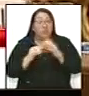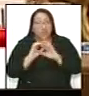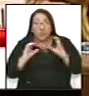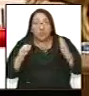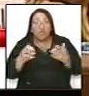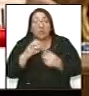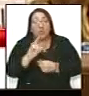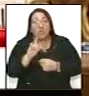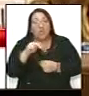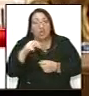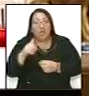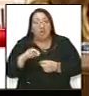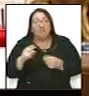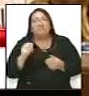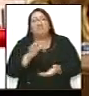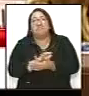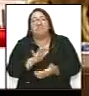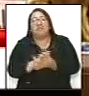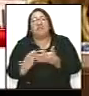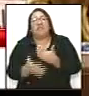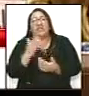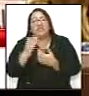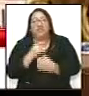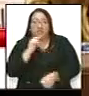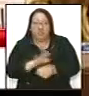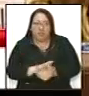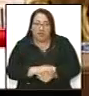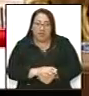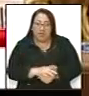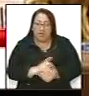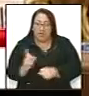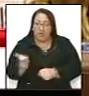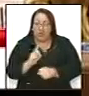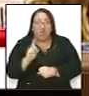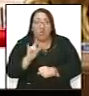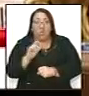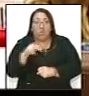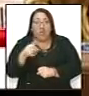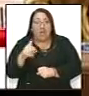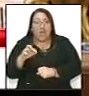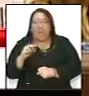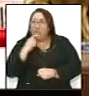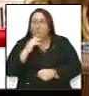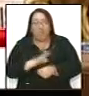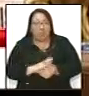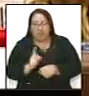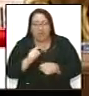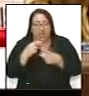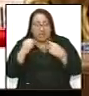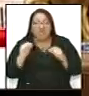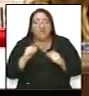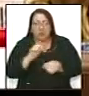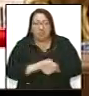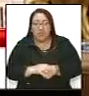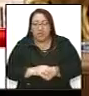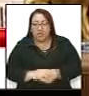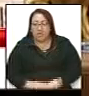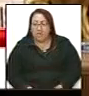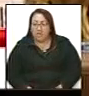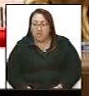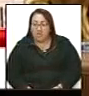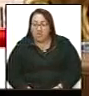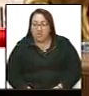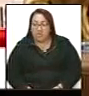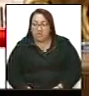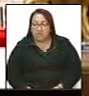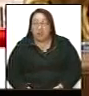UNAP, evidentemente ha sido más fácil cumplir. No es que la UNAP no cumplía requisito en Iquitos, sí lo cumplía. Lo que pasa es que tiene